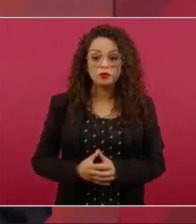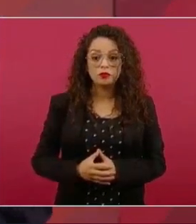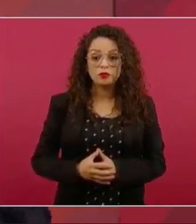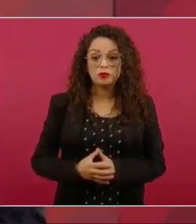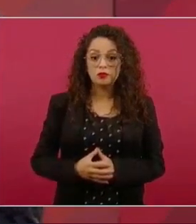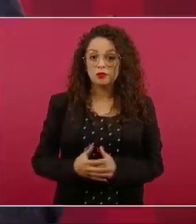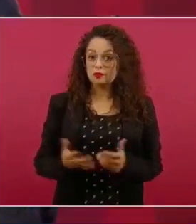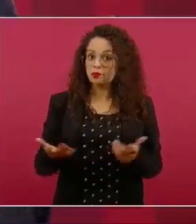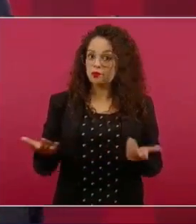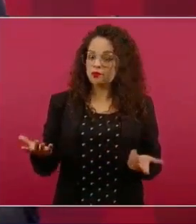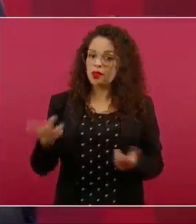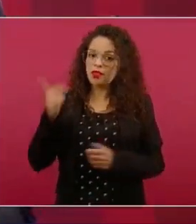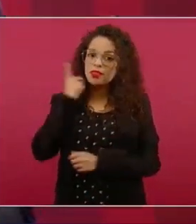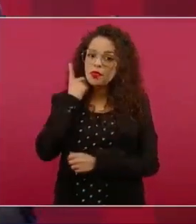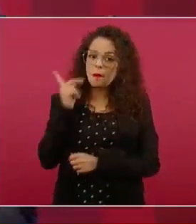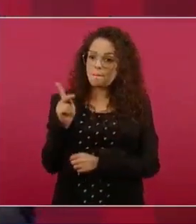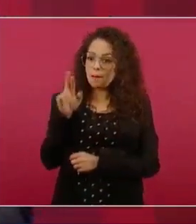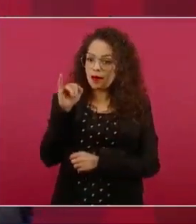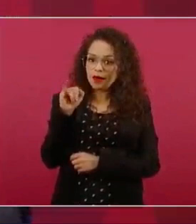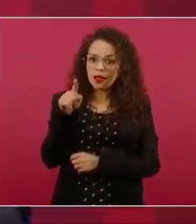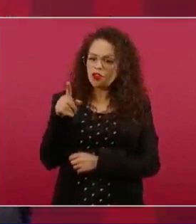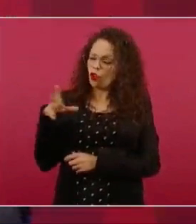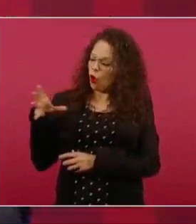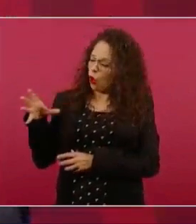todos los diputados del PRI.